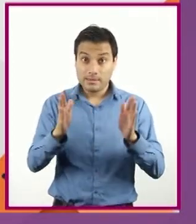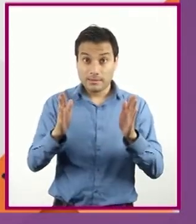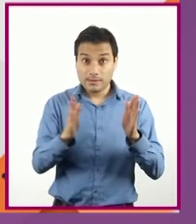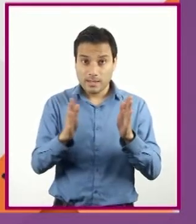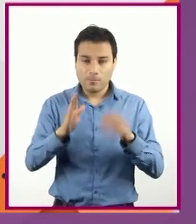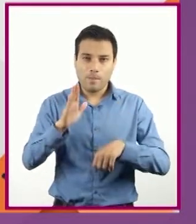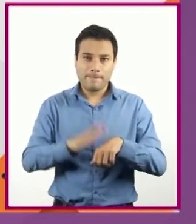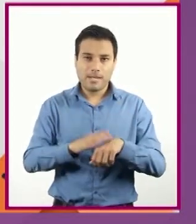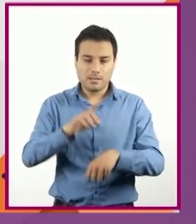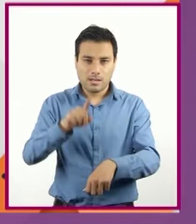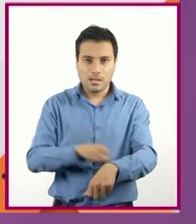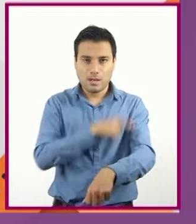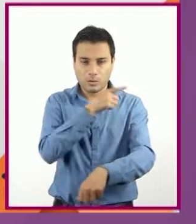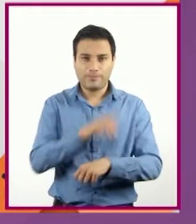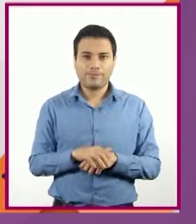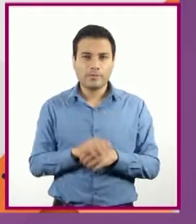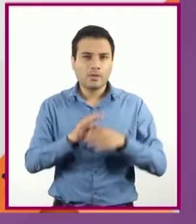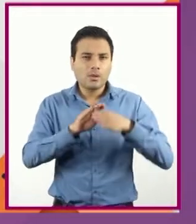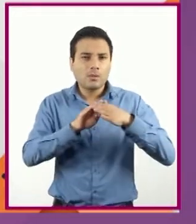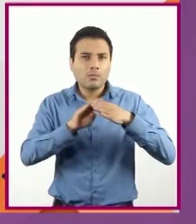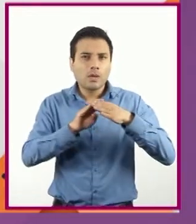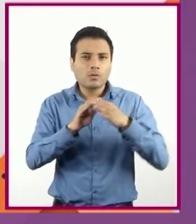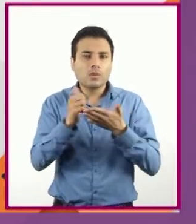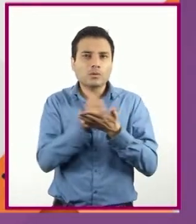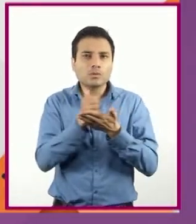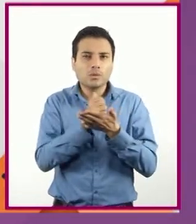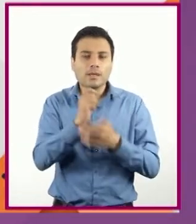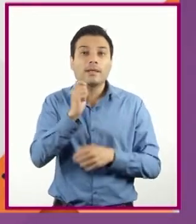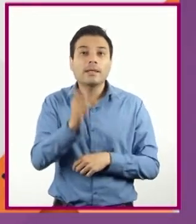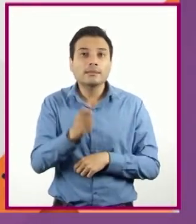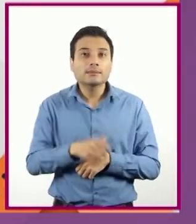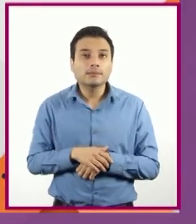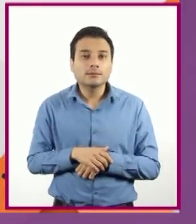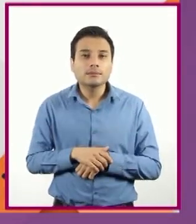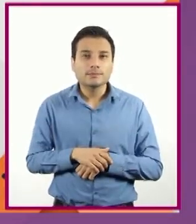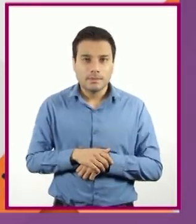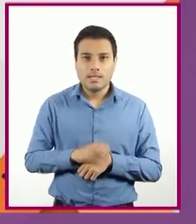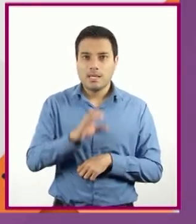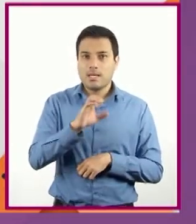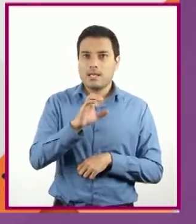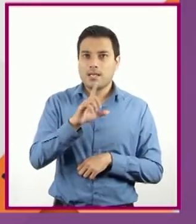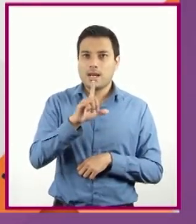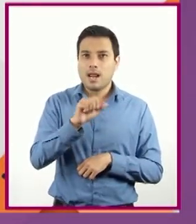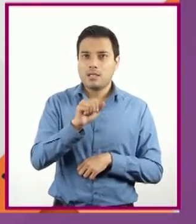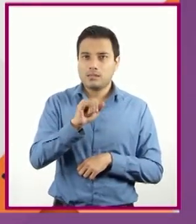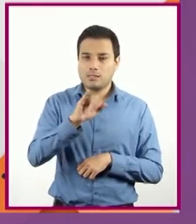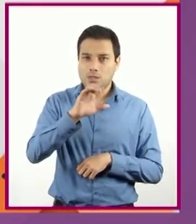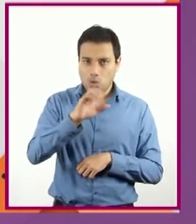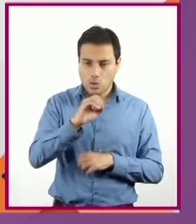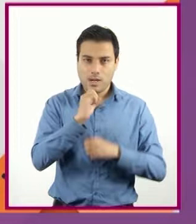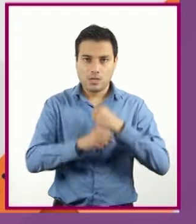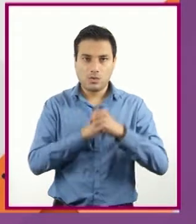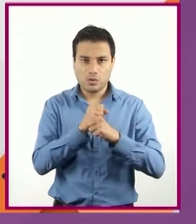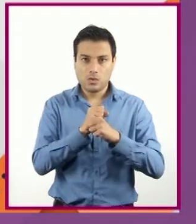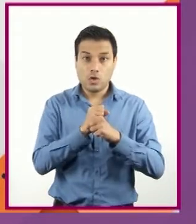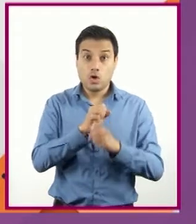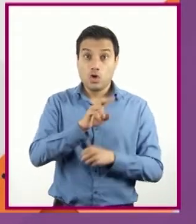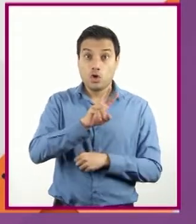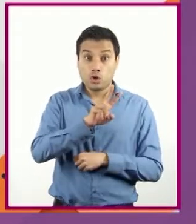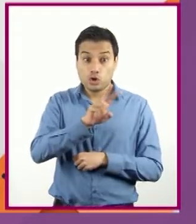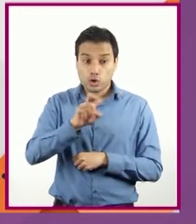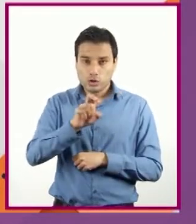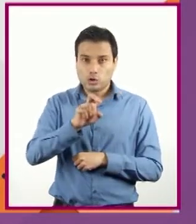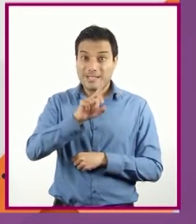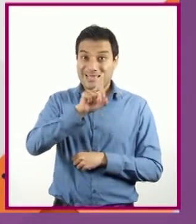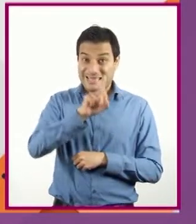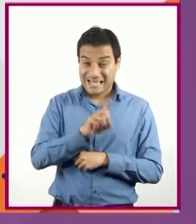largo. El color morado y azul representan al periodo clásico y comprenden los años del 200 después